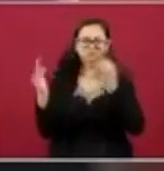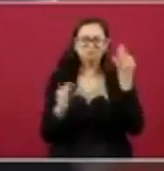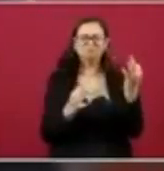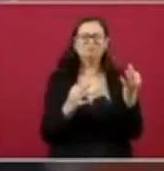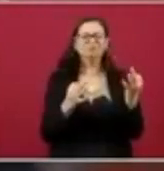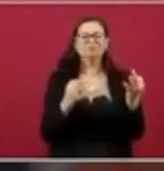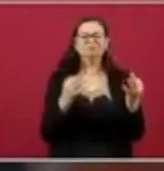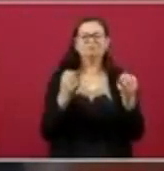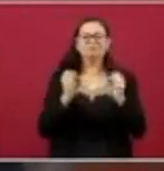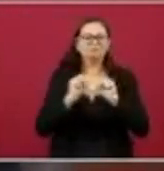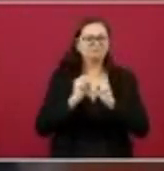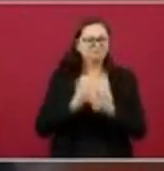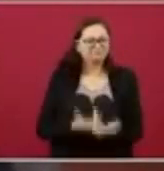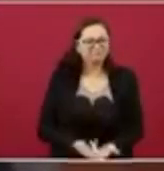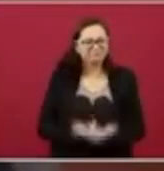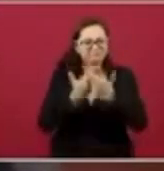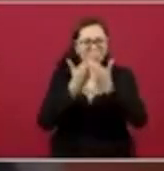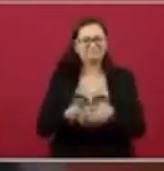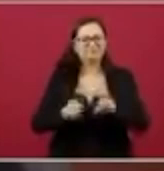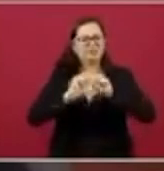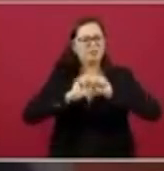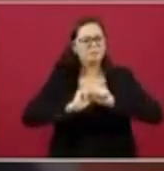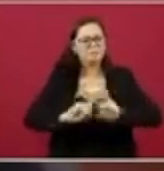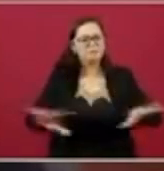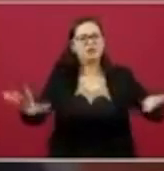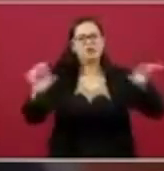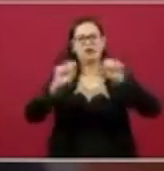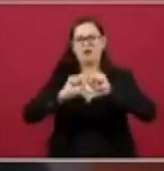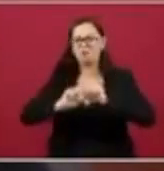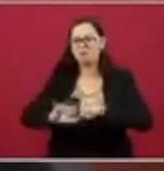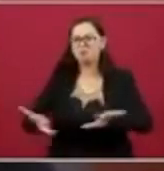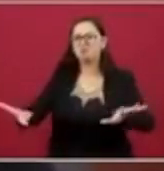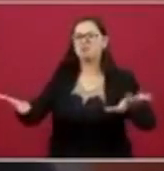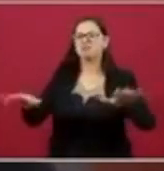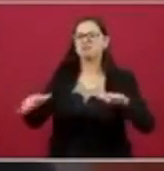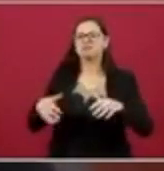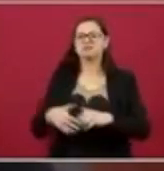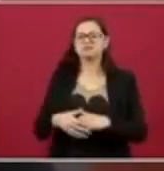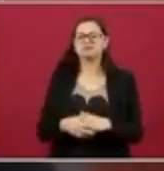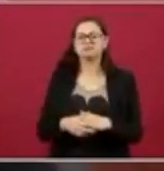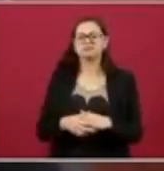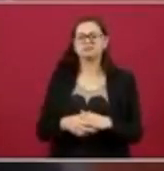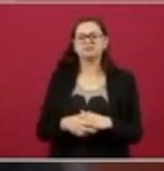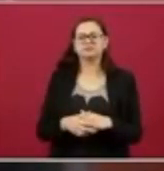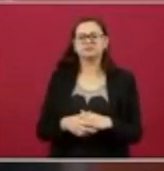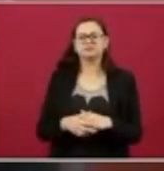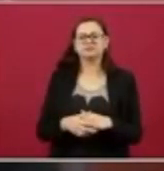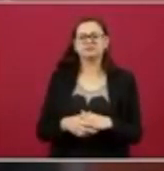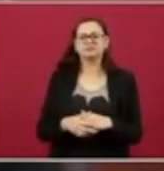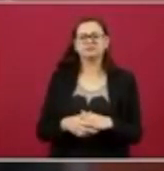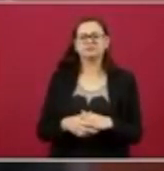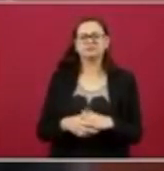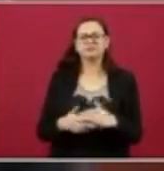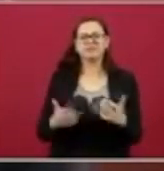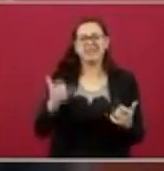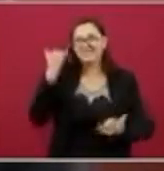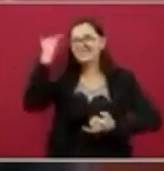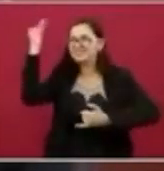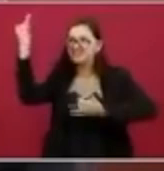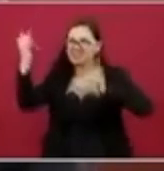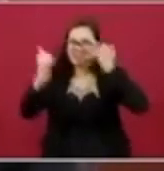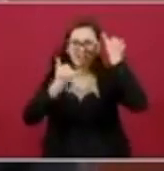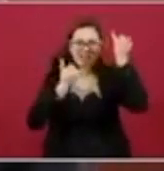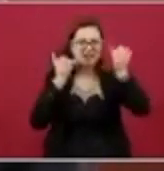El presidente Andrés Manuel López Obrador manifestó su preocupación ante la negación de la creación de la Guardia Nacional por parte del Partido Acción Nacional y